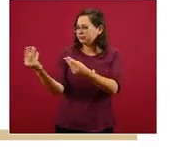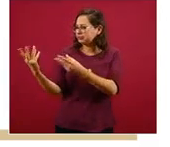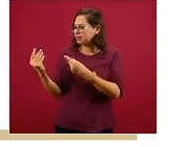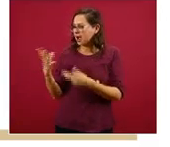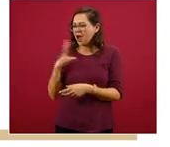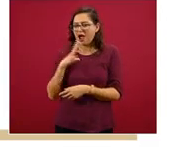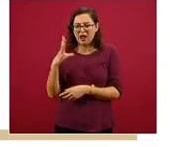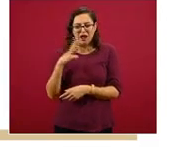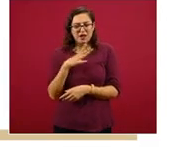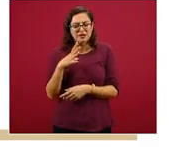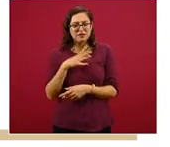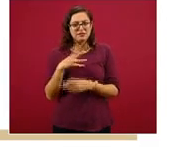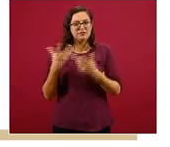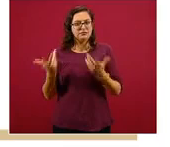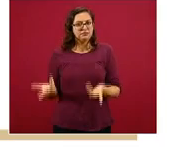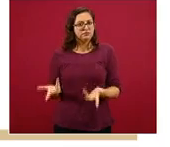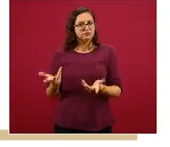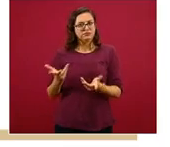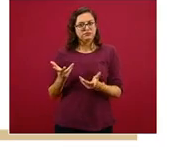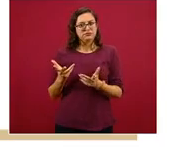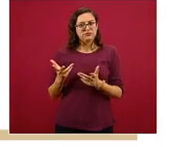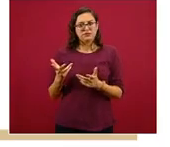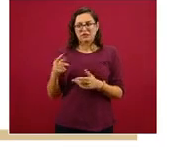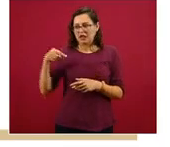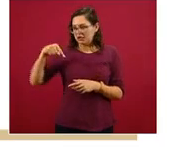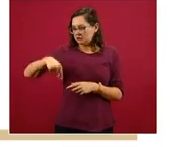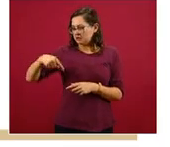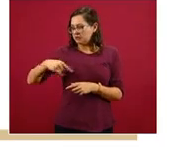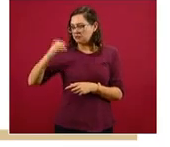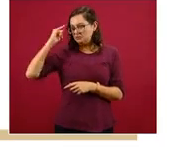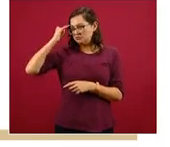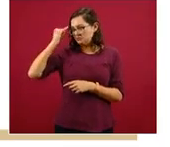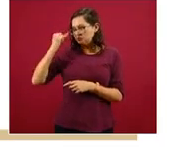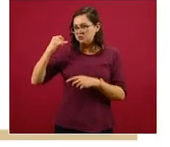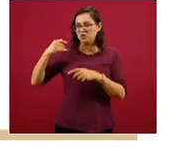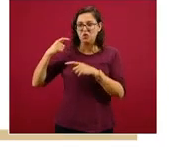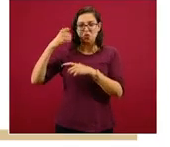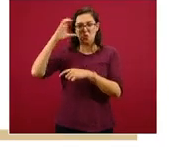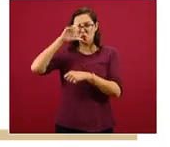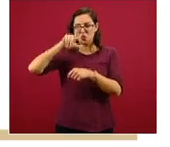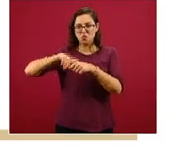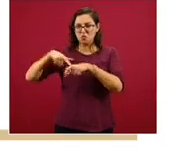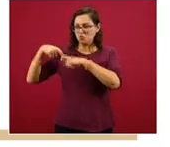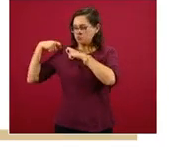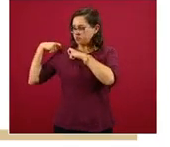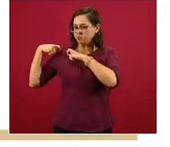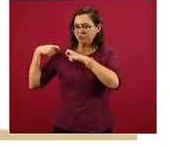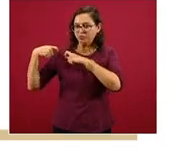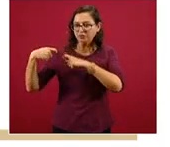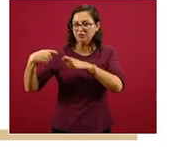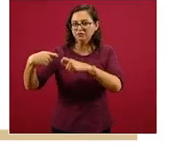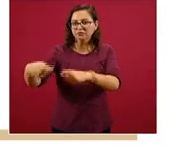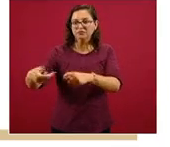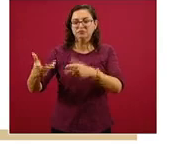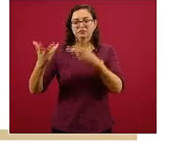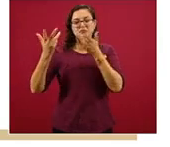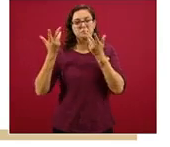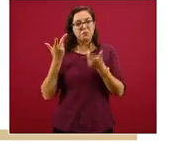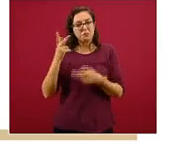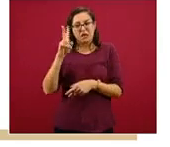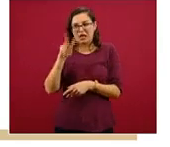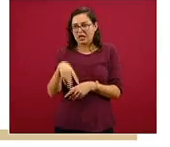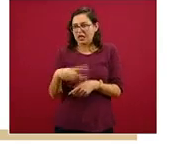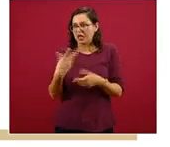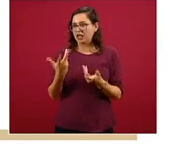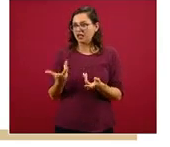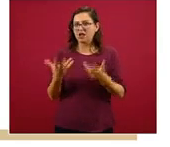resultado de esta coevolución de diversidad biológica de pueblos indígenas, y porque tenemos una gran diversidad